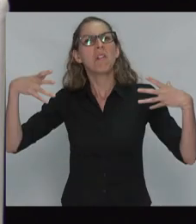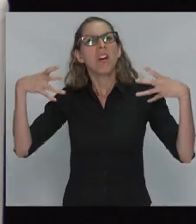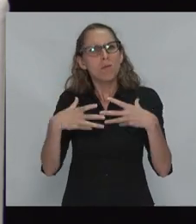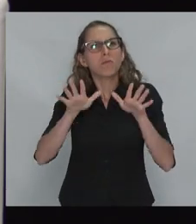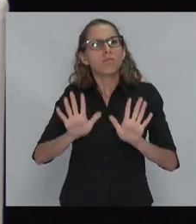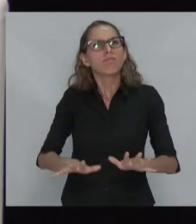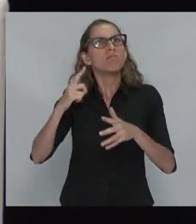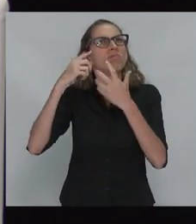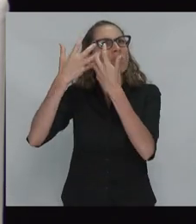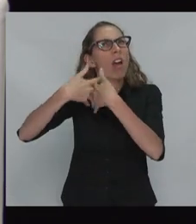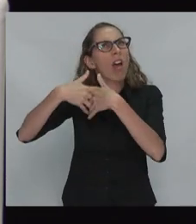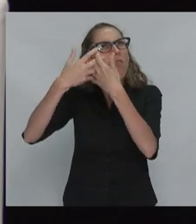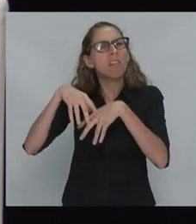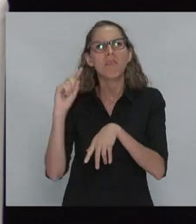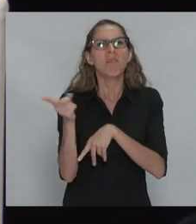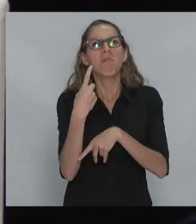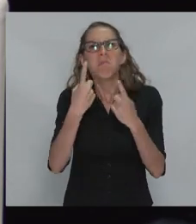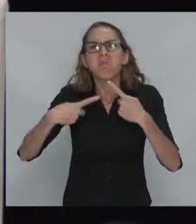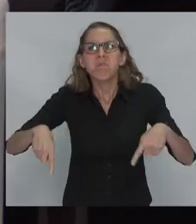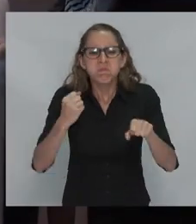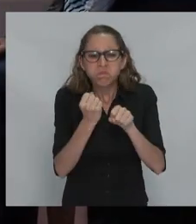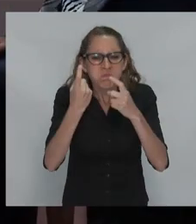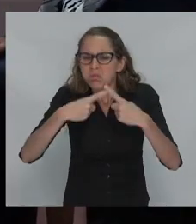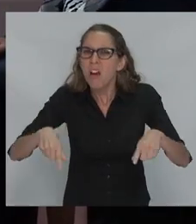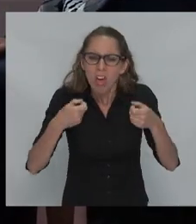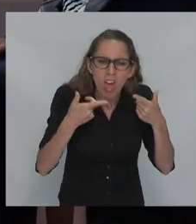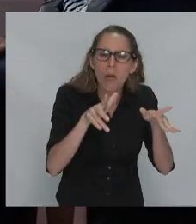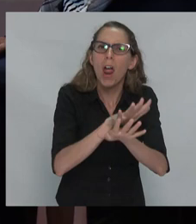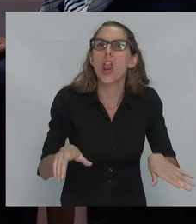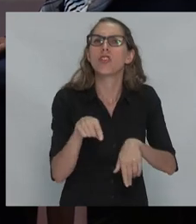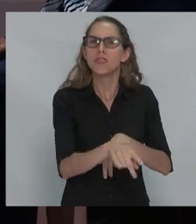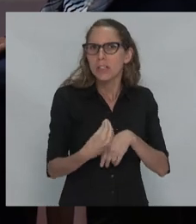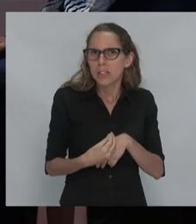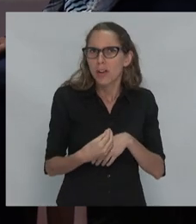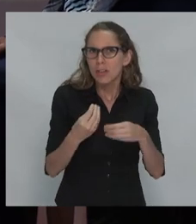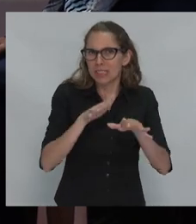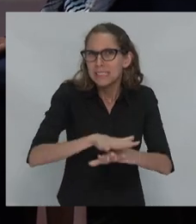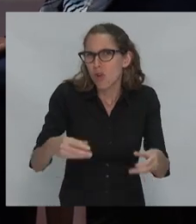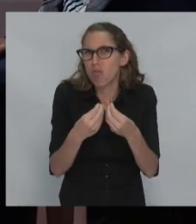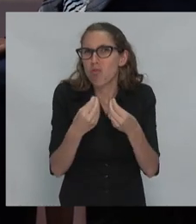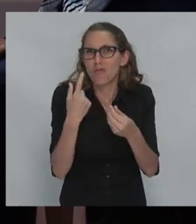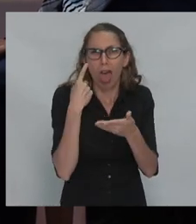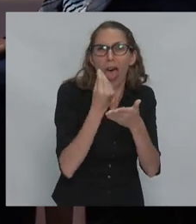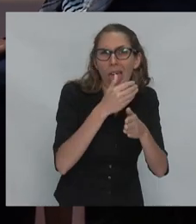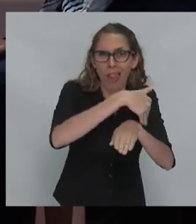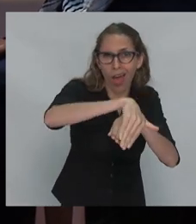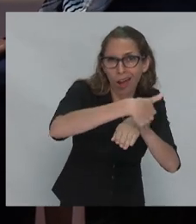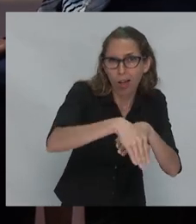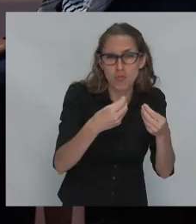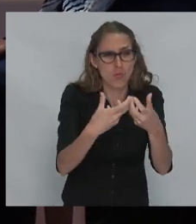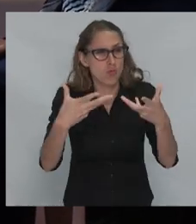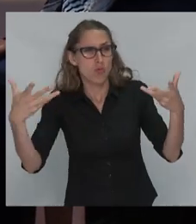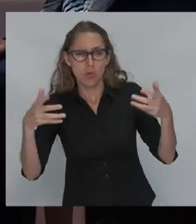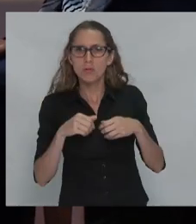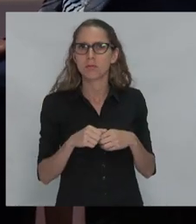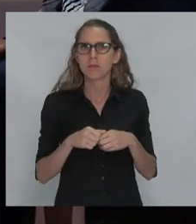reflexionar qué hemos hecho para los niños. Con tantos niños en situación de calle, con tantos niños